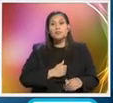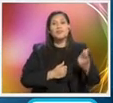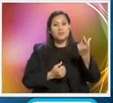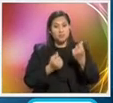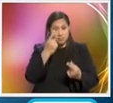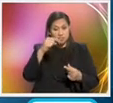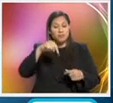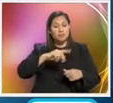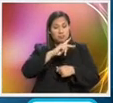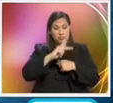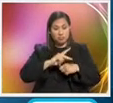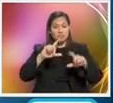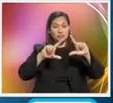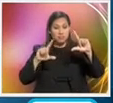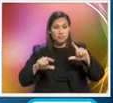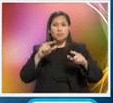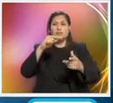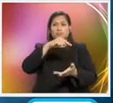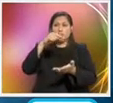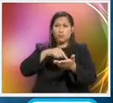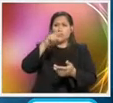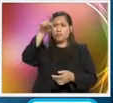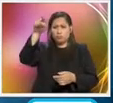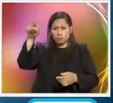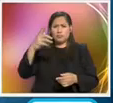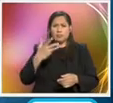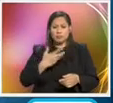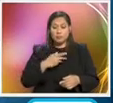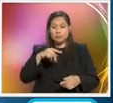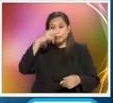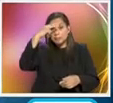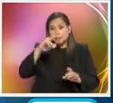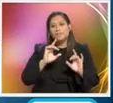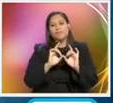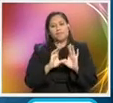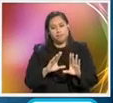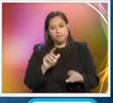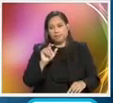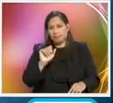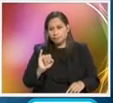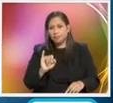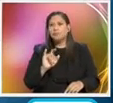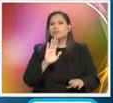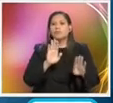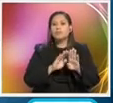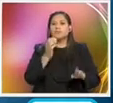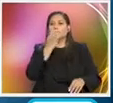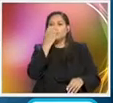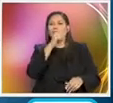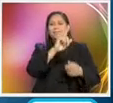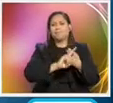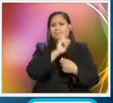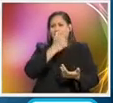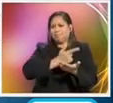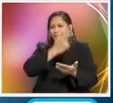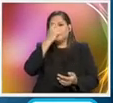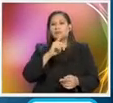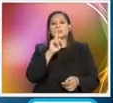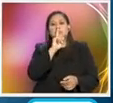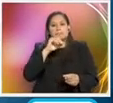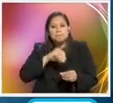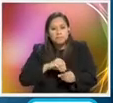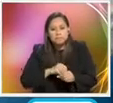ocurre en nuestro país, bueno, en muchísimos, pero en México de pronto estamos expuestos a esto de, hay una situación